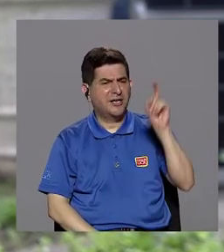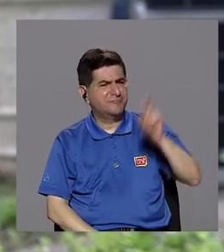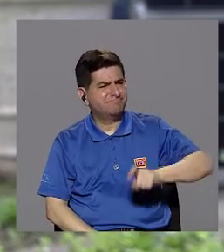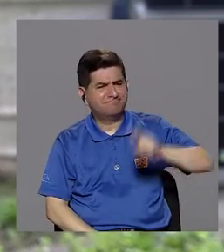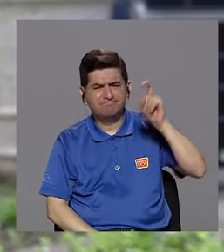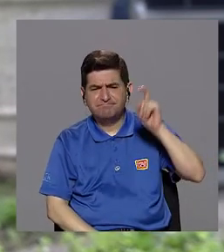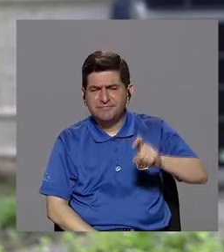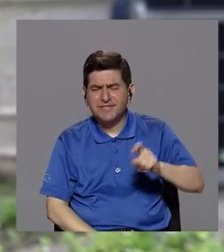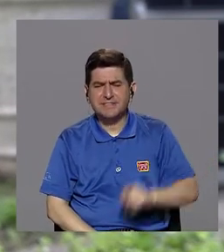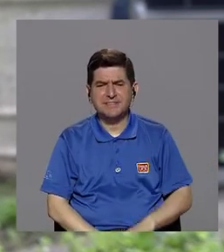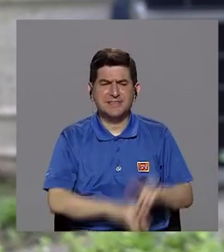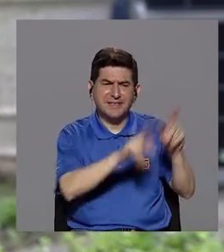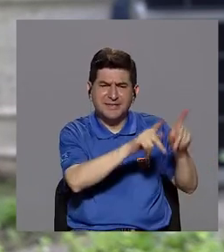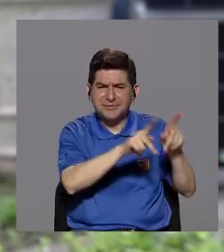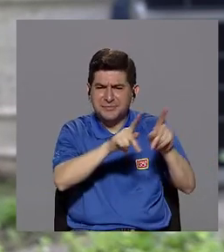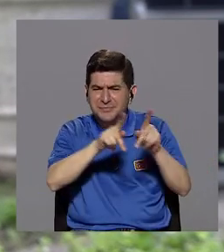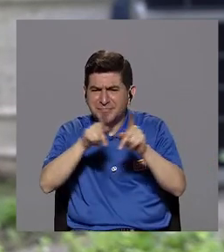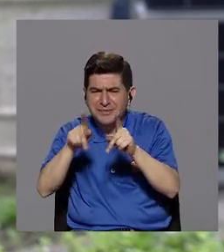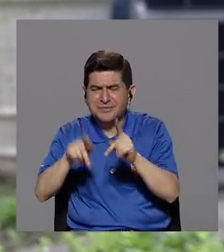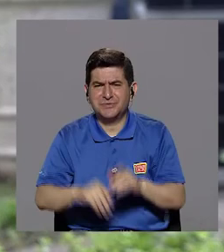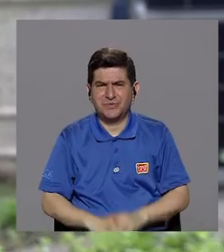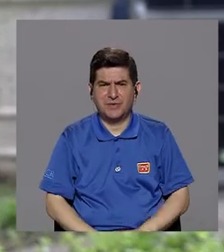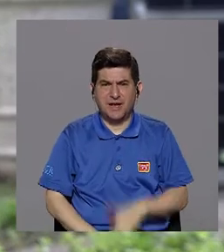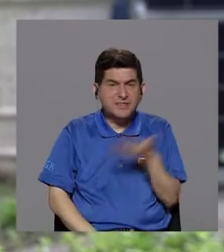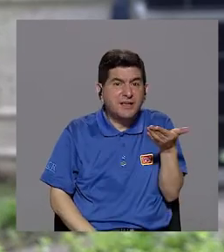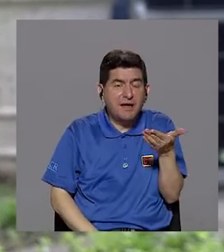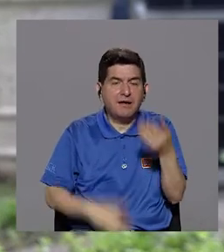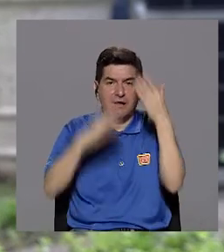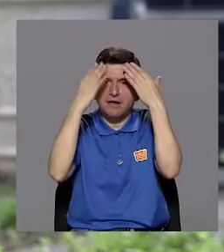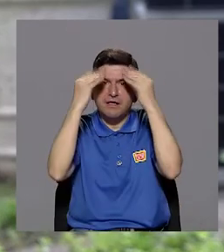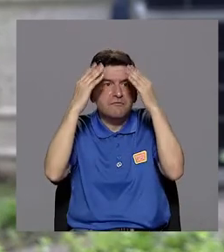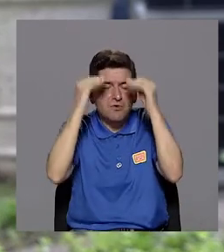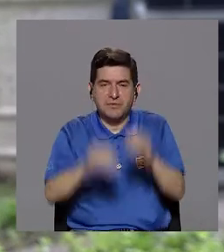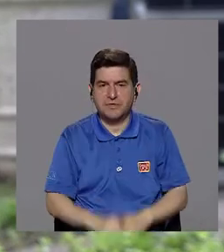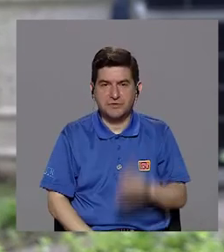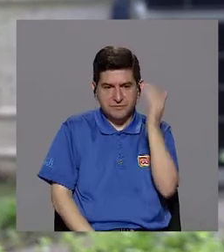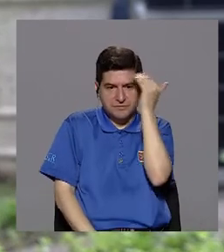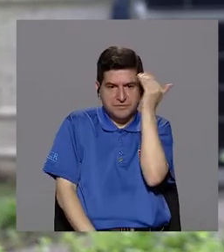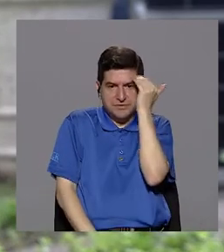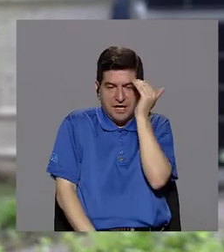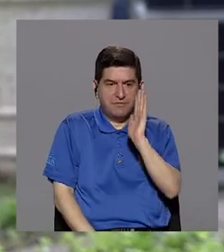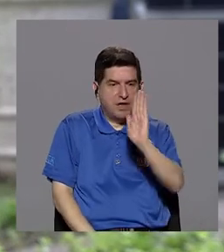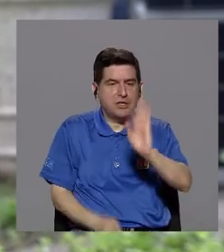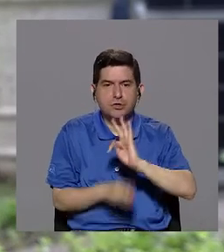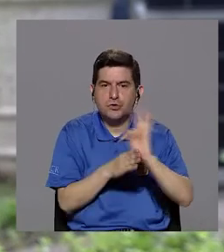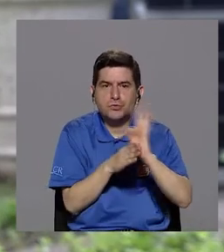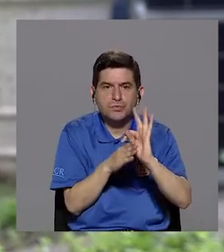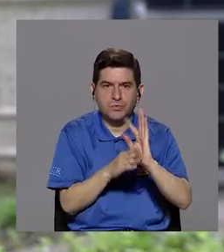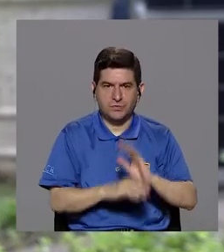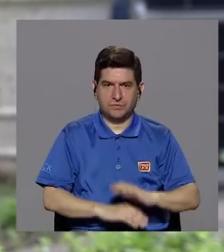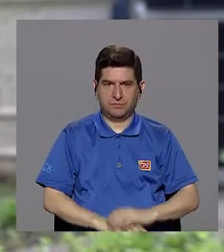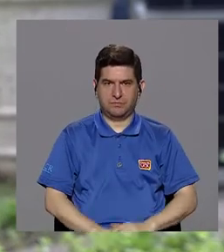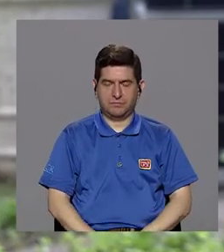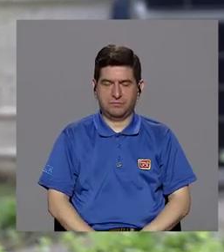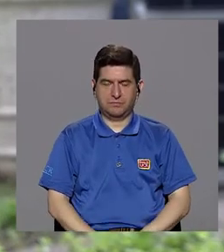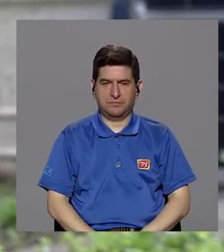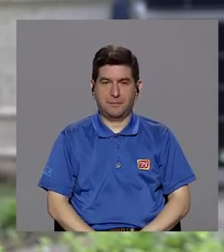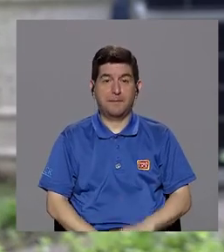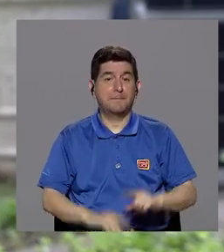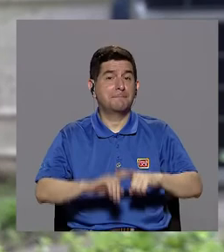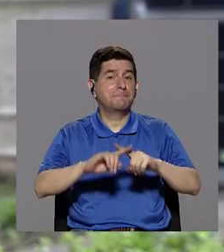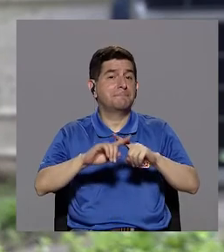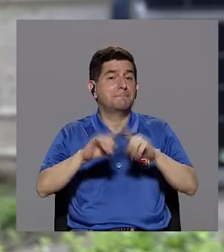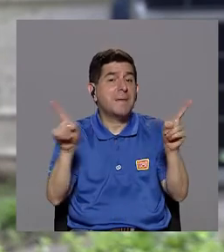necesidad de estas personas de informarse, de conocer sobre su tratamiento.